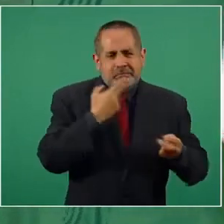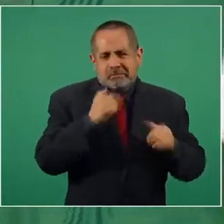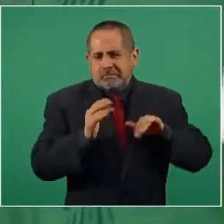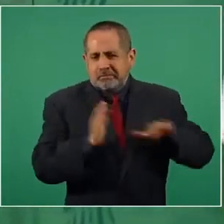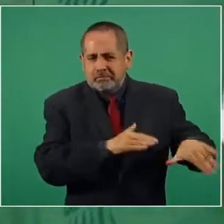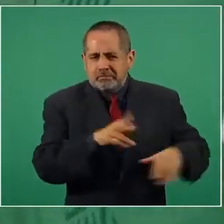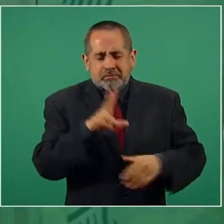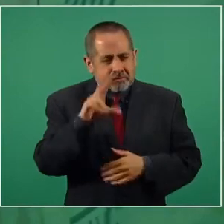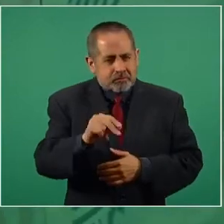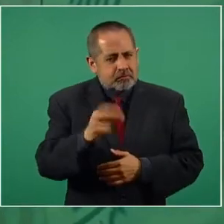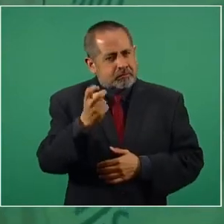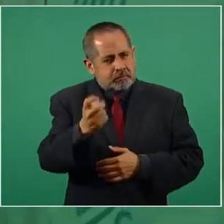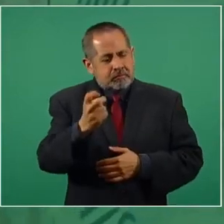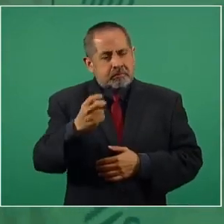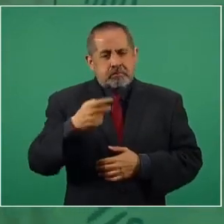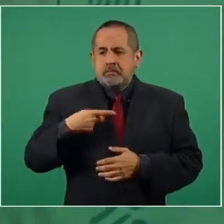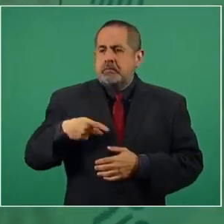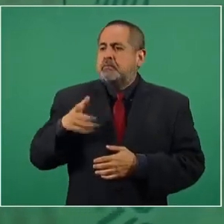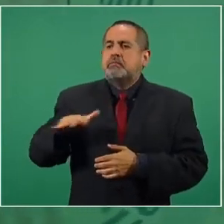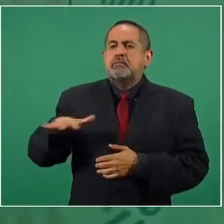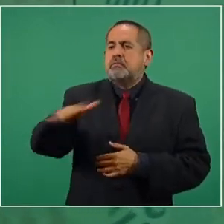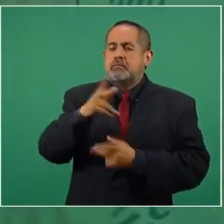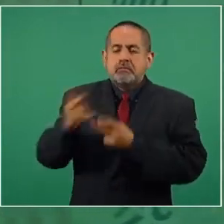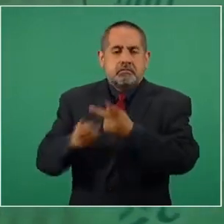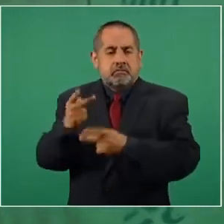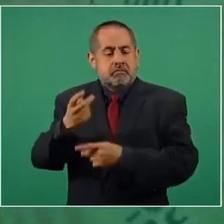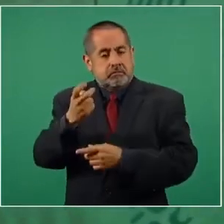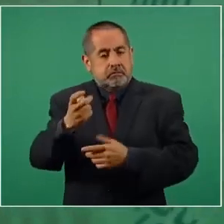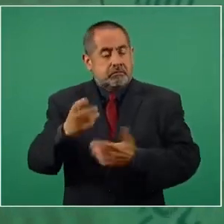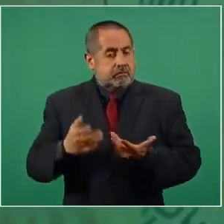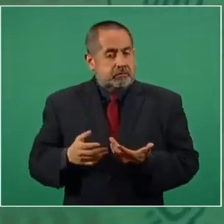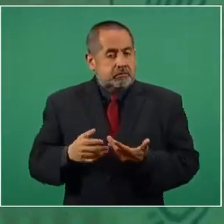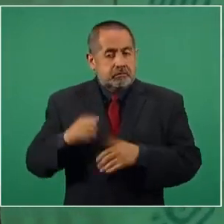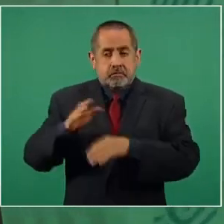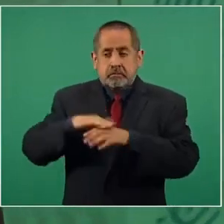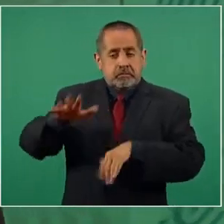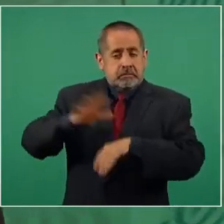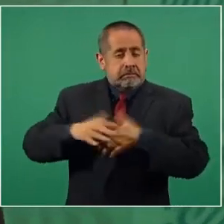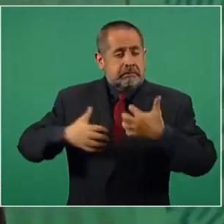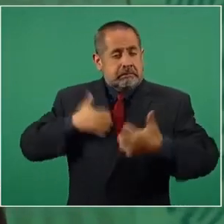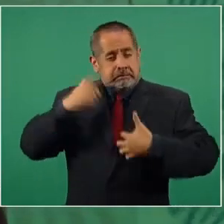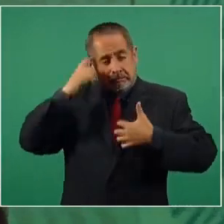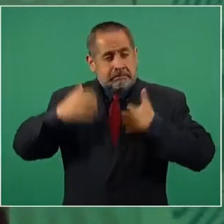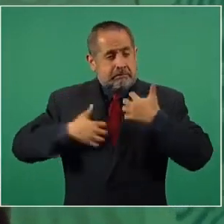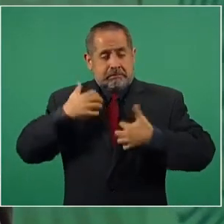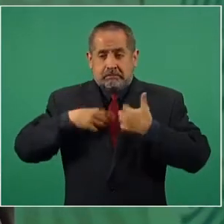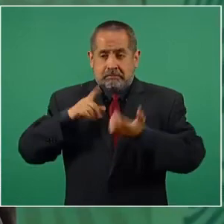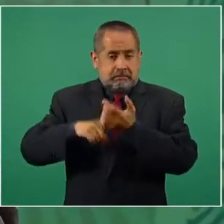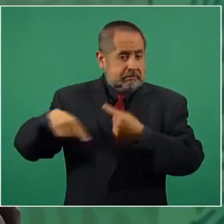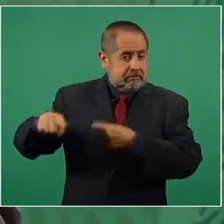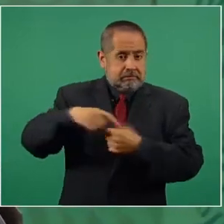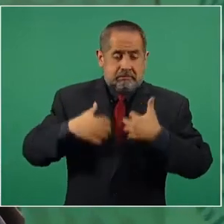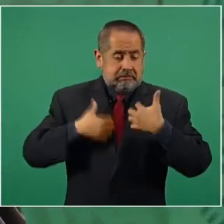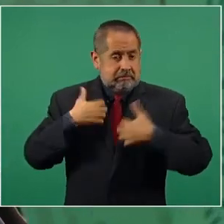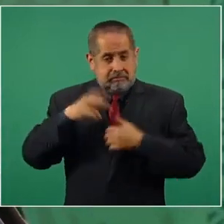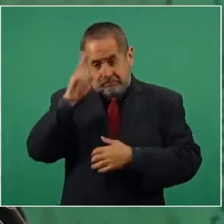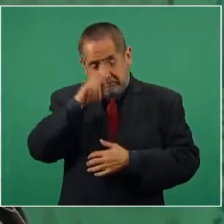Por eso cada vez están más enojados los de los medios.